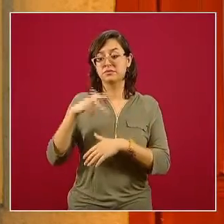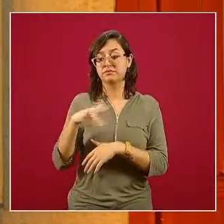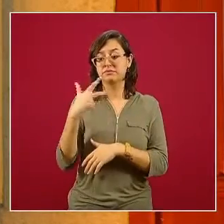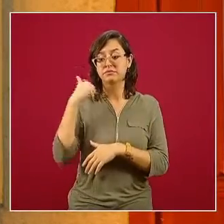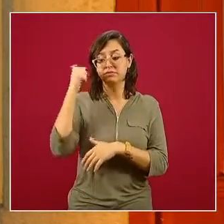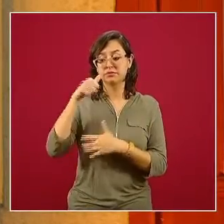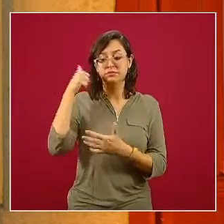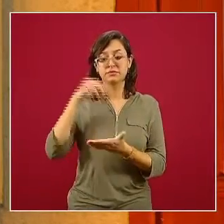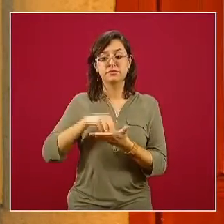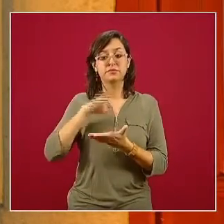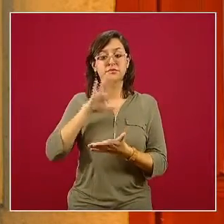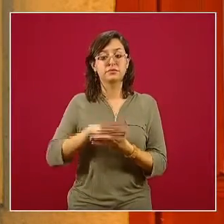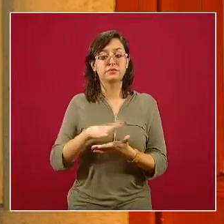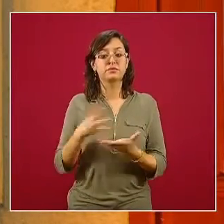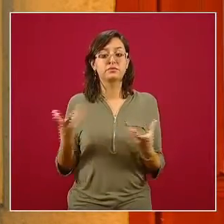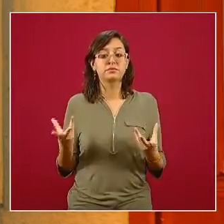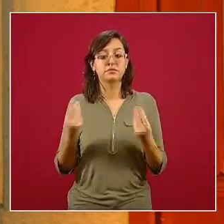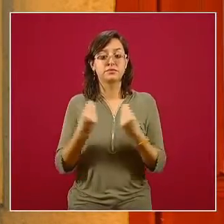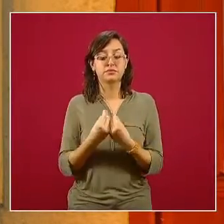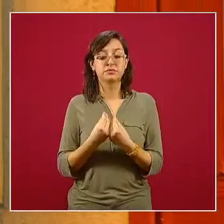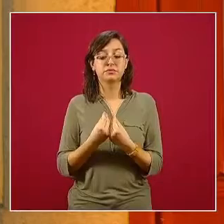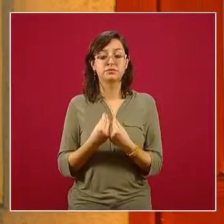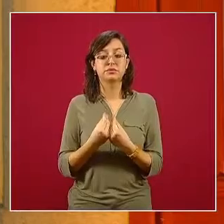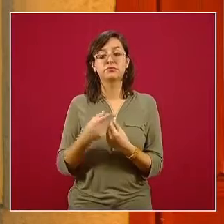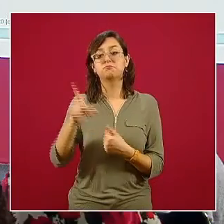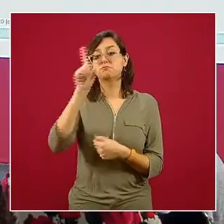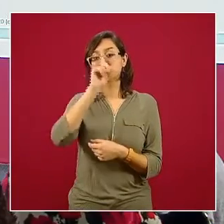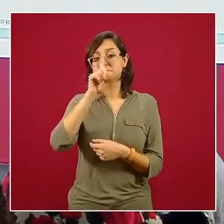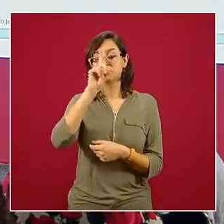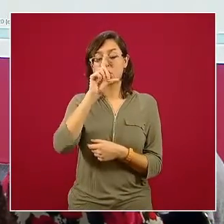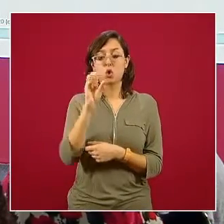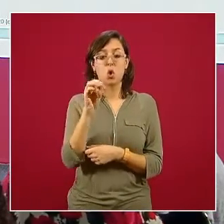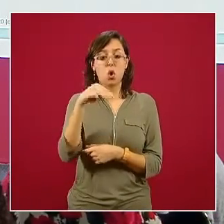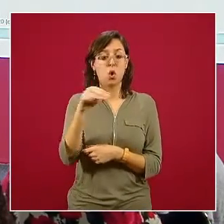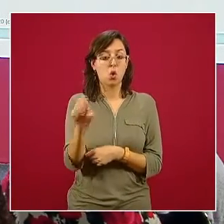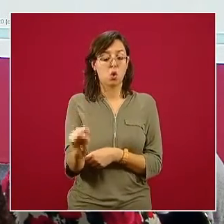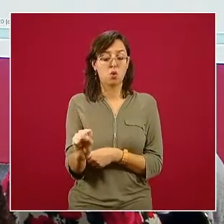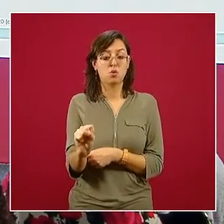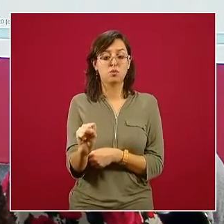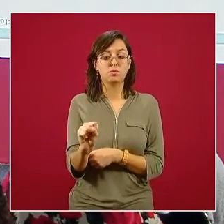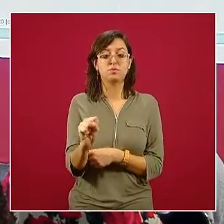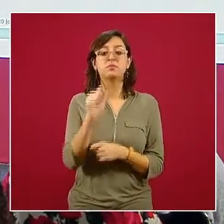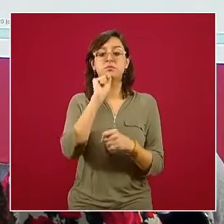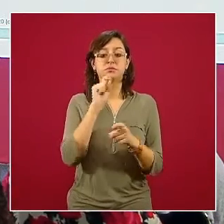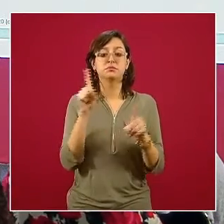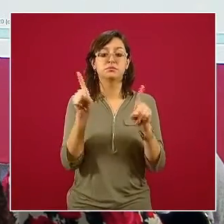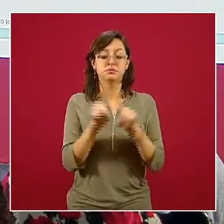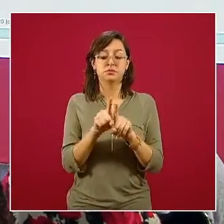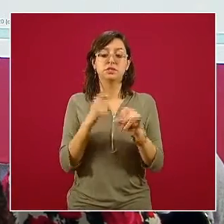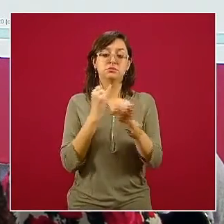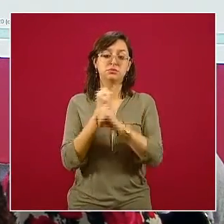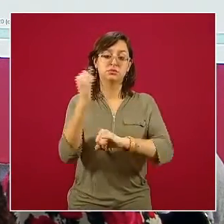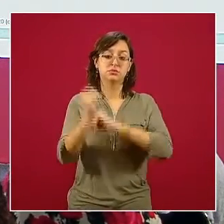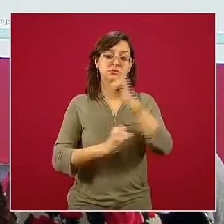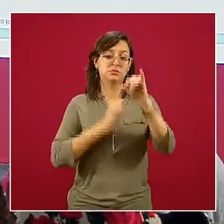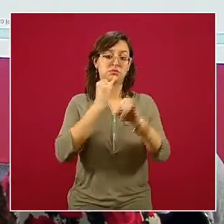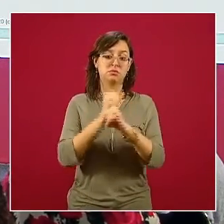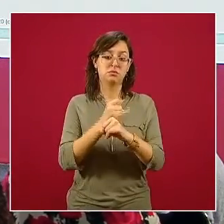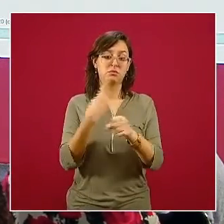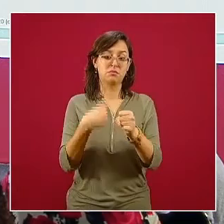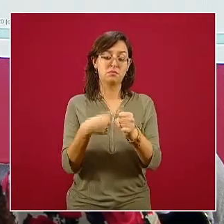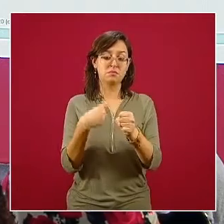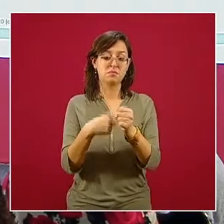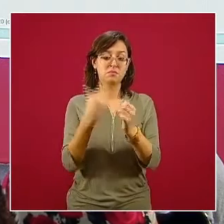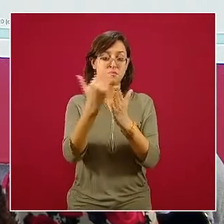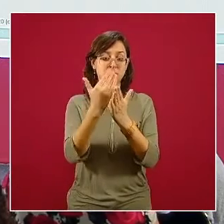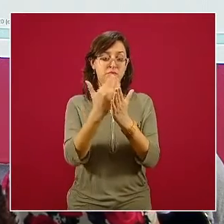abril en correspondencia con las recomendaciones de la Organización Mundial de la Salud y la Clasificación Internacional de